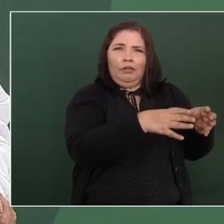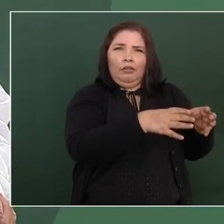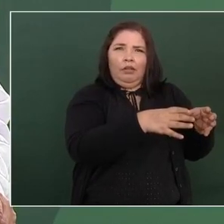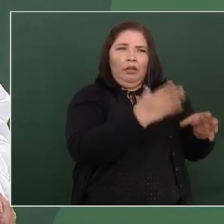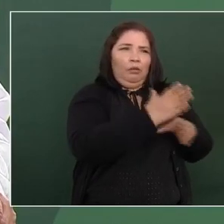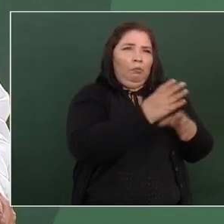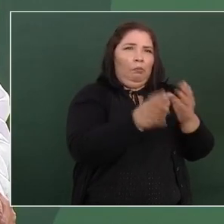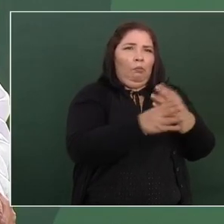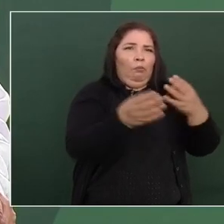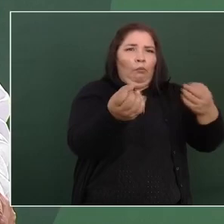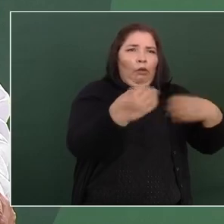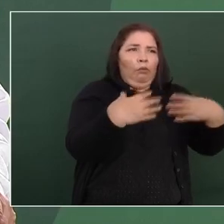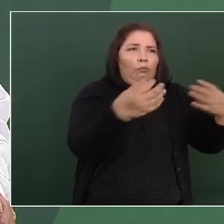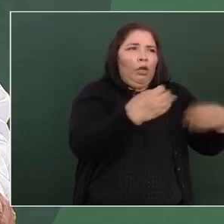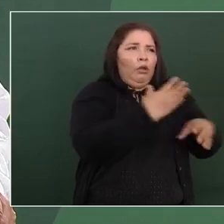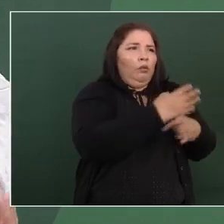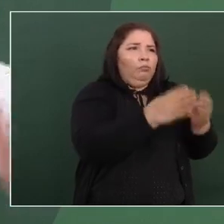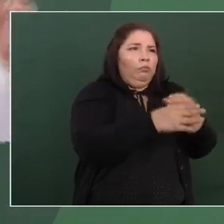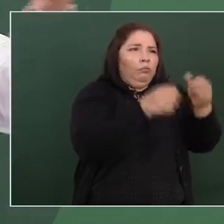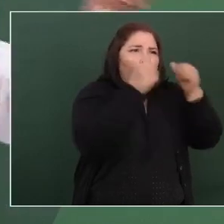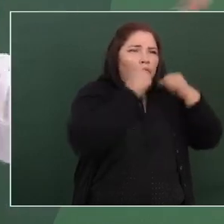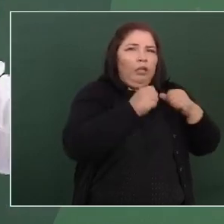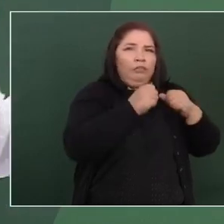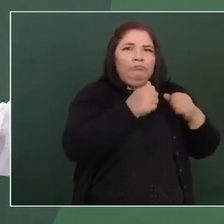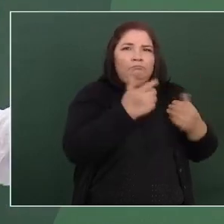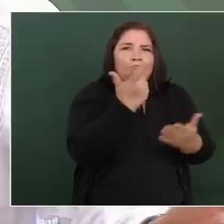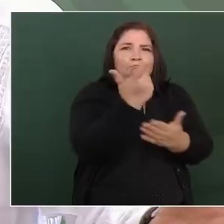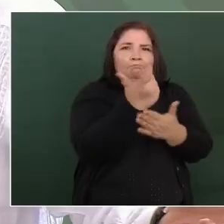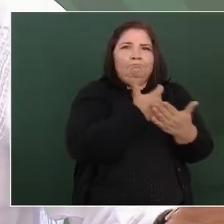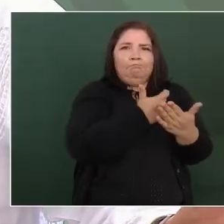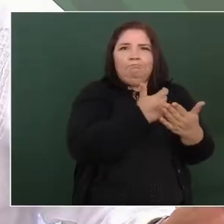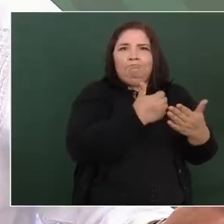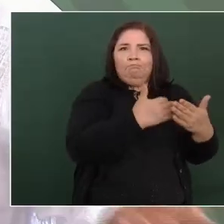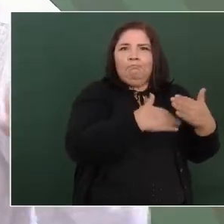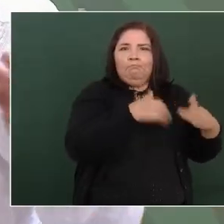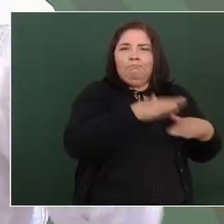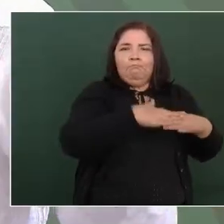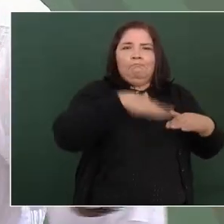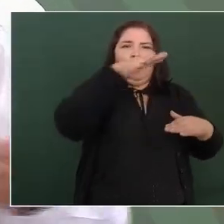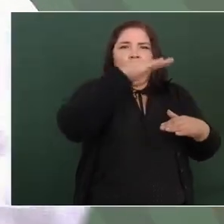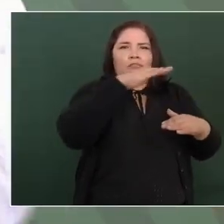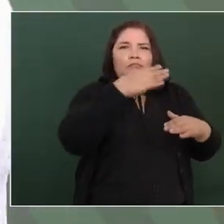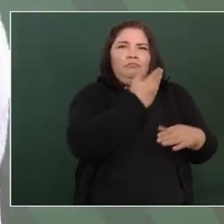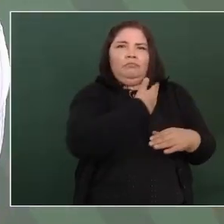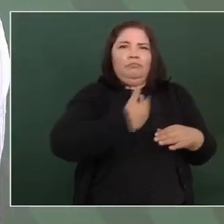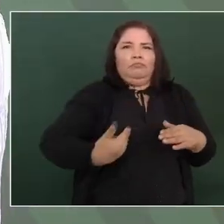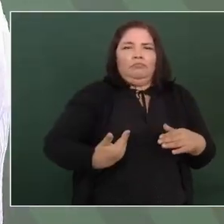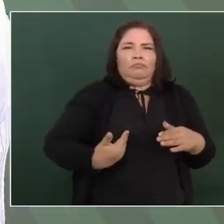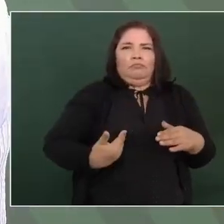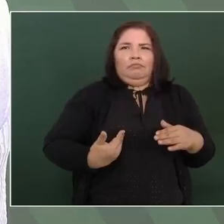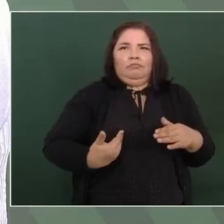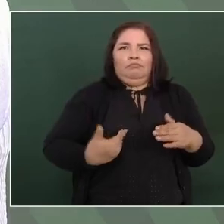atenciones y de privilegios, ganan más que el presidente,